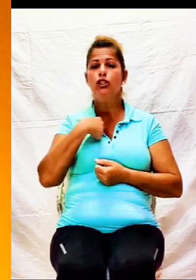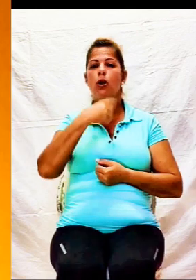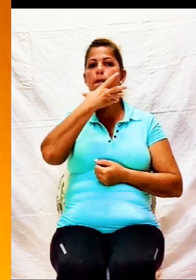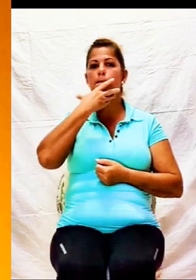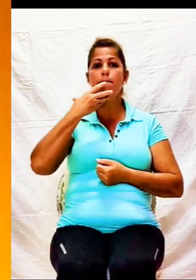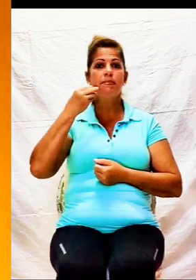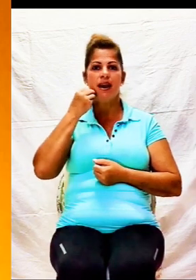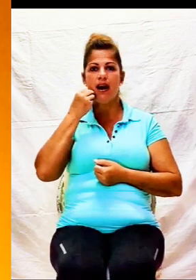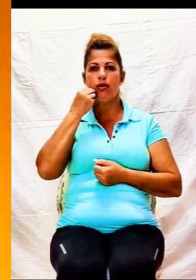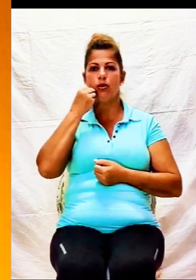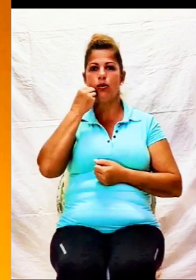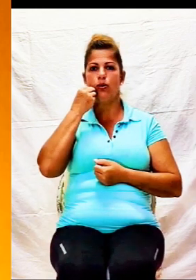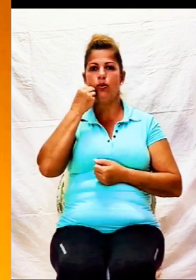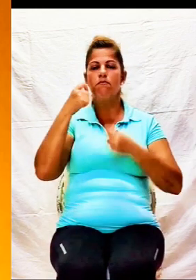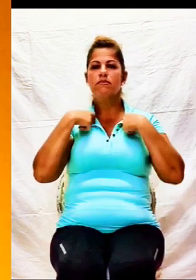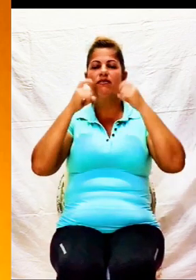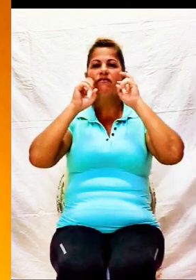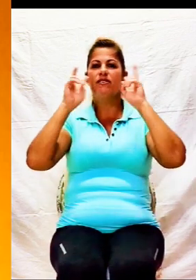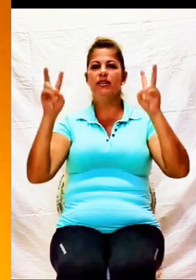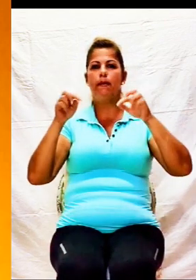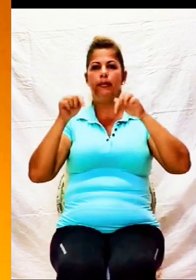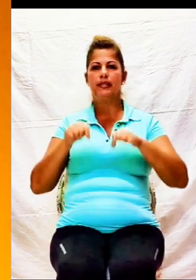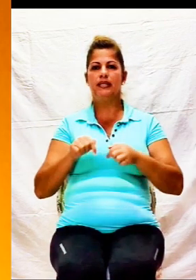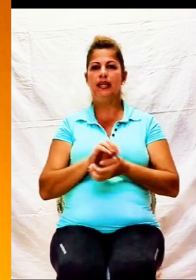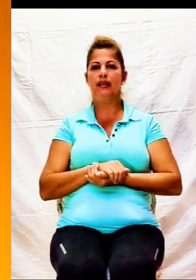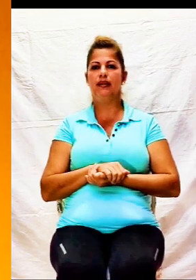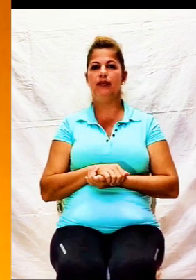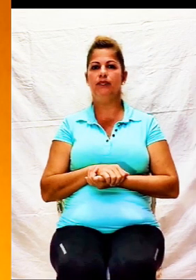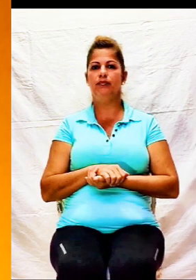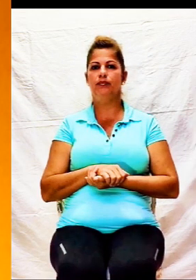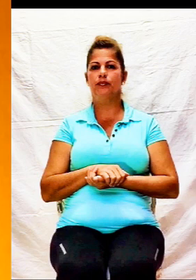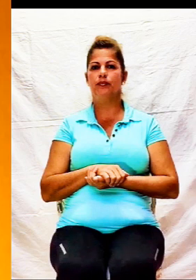perder contacto con mi vida presente.